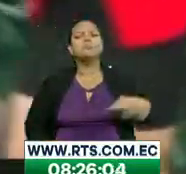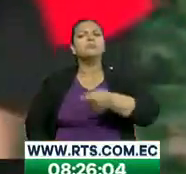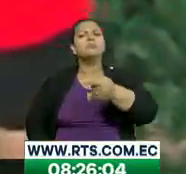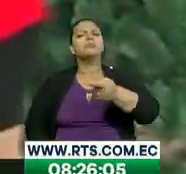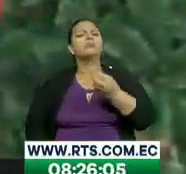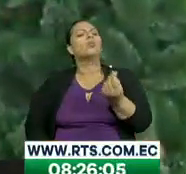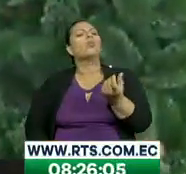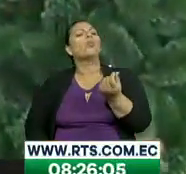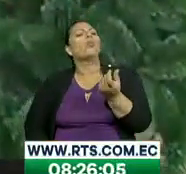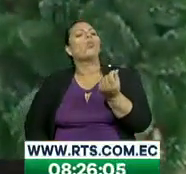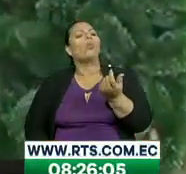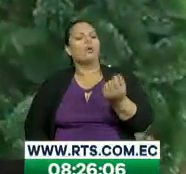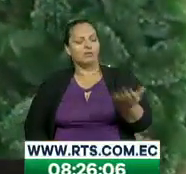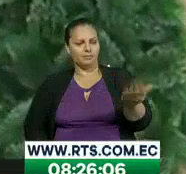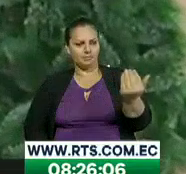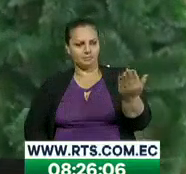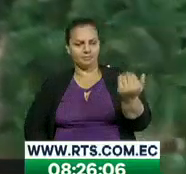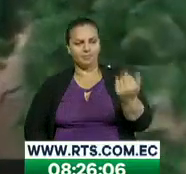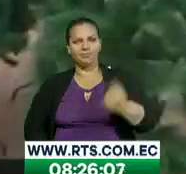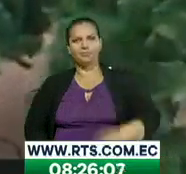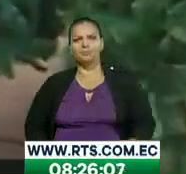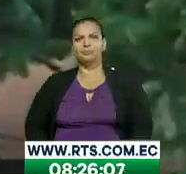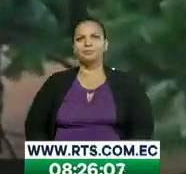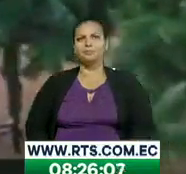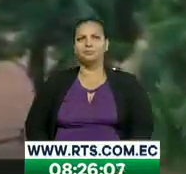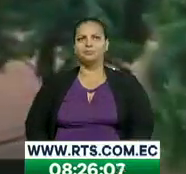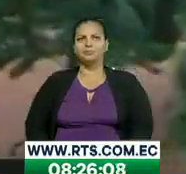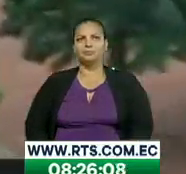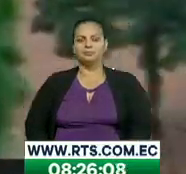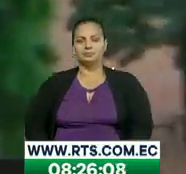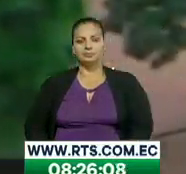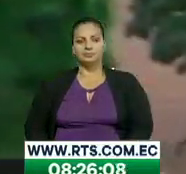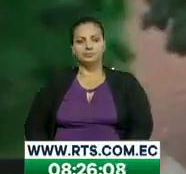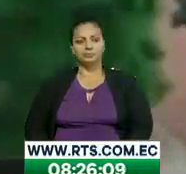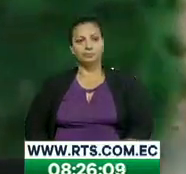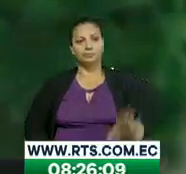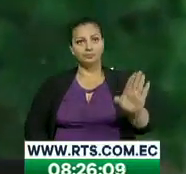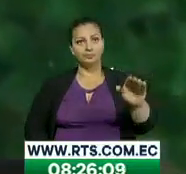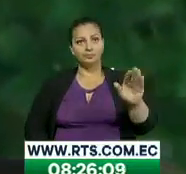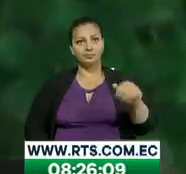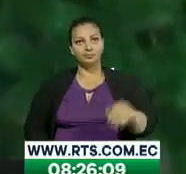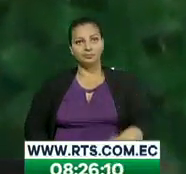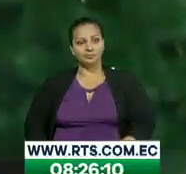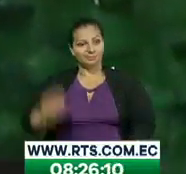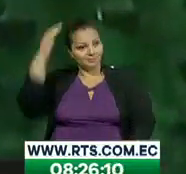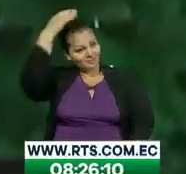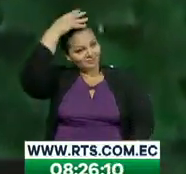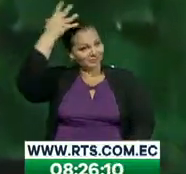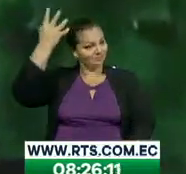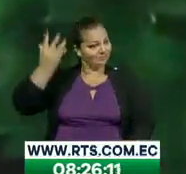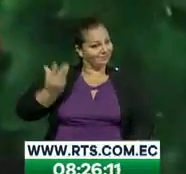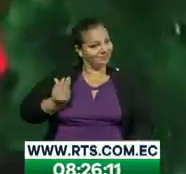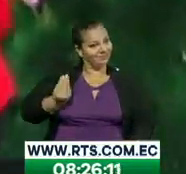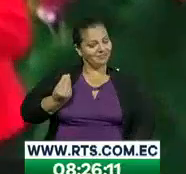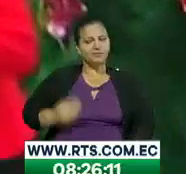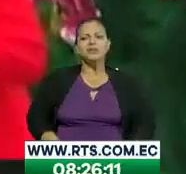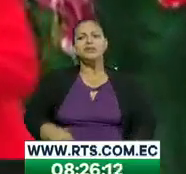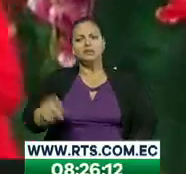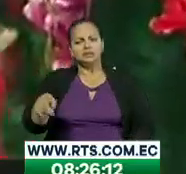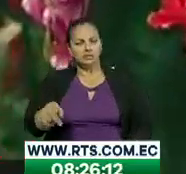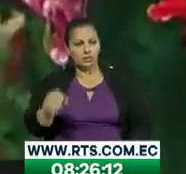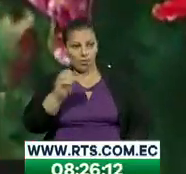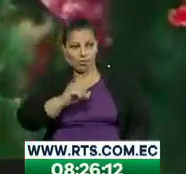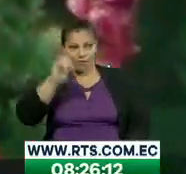este stand, para que me indique. Papá Noel. Papá Noel, le puedo decir, sí. ¿Me va a dar buena promoción? Sí, ¿o no? Buena